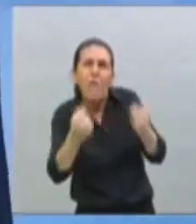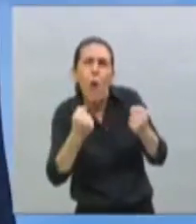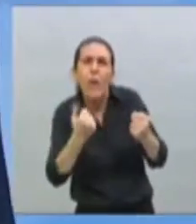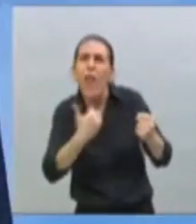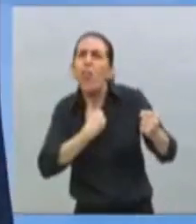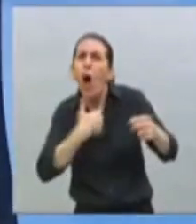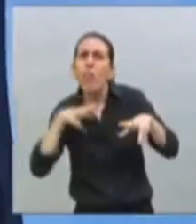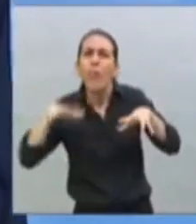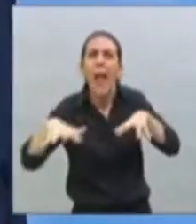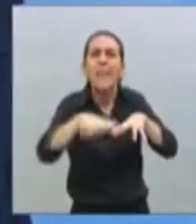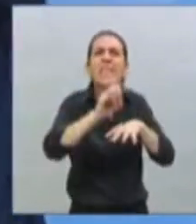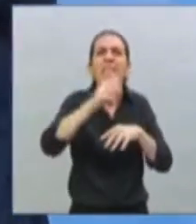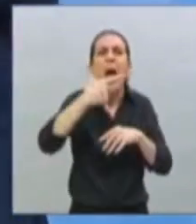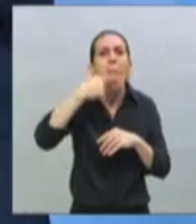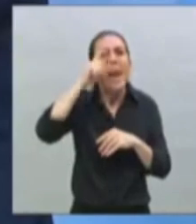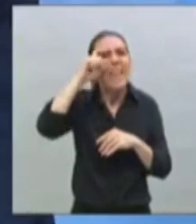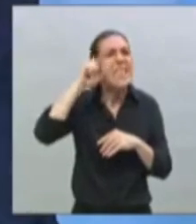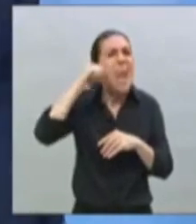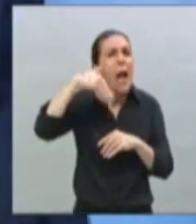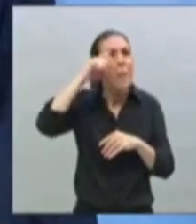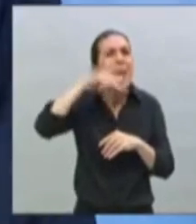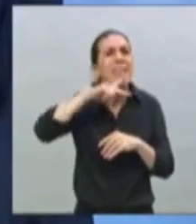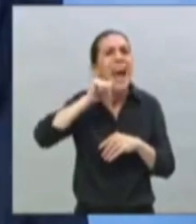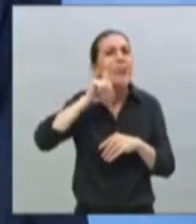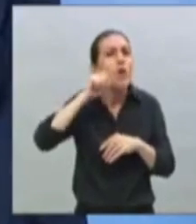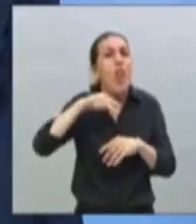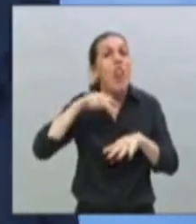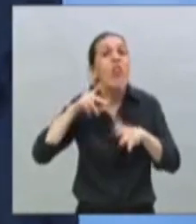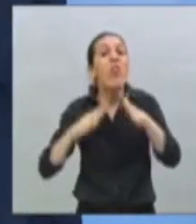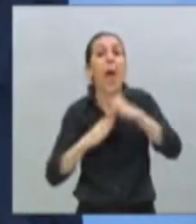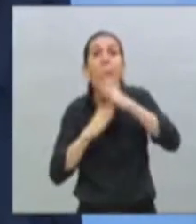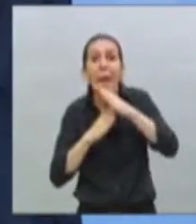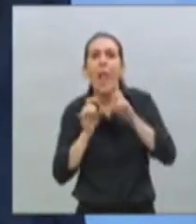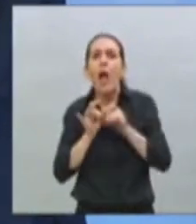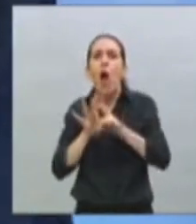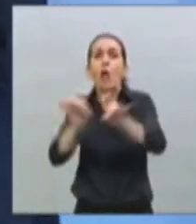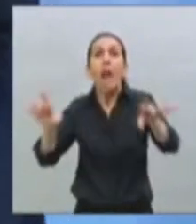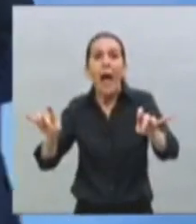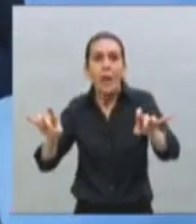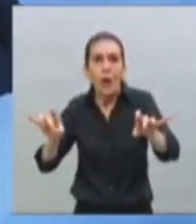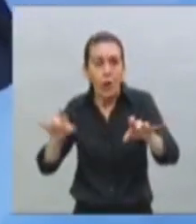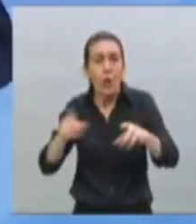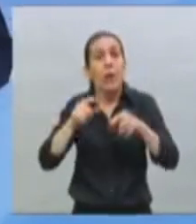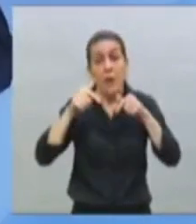llamamos segmentación por criterio epidemiológico. A partir de eso,